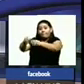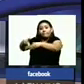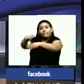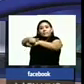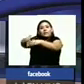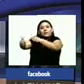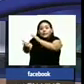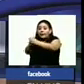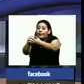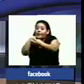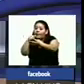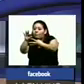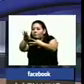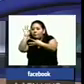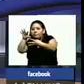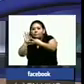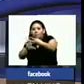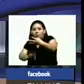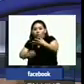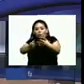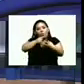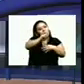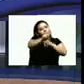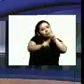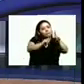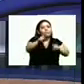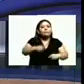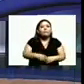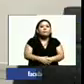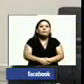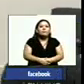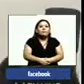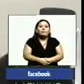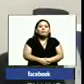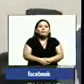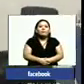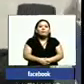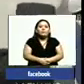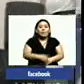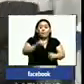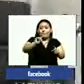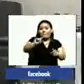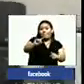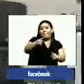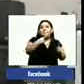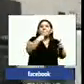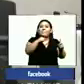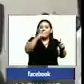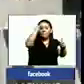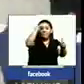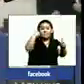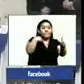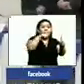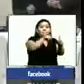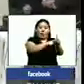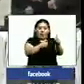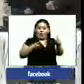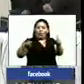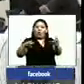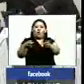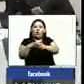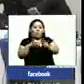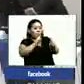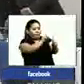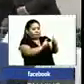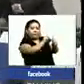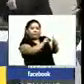delibere quien será el nuevo titular de la institución. La primera en ser entrevistada por la subcomisión fue la